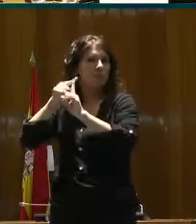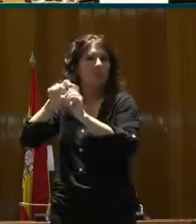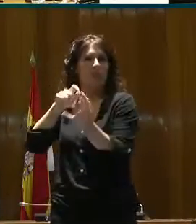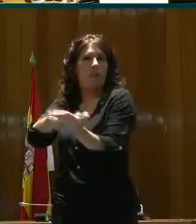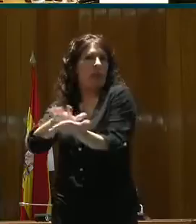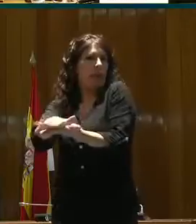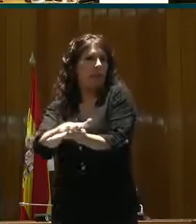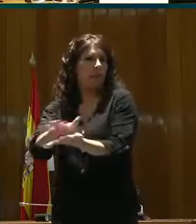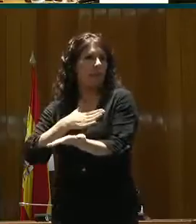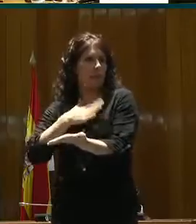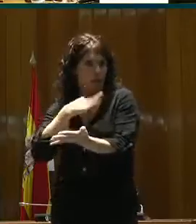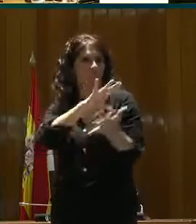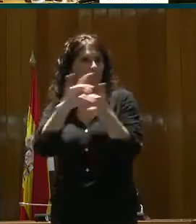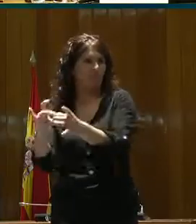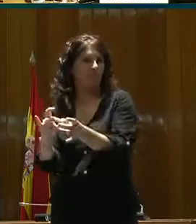lengua.